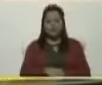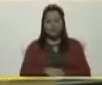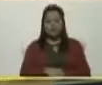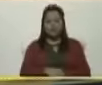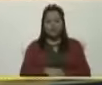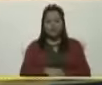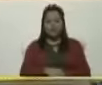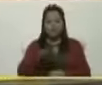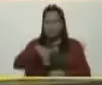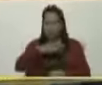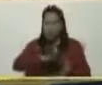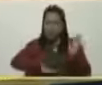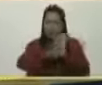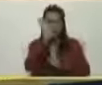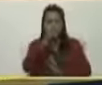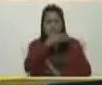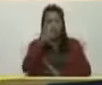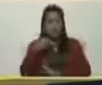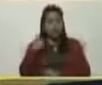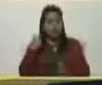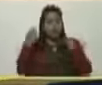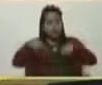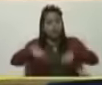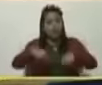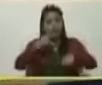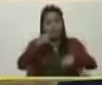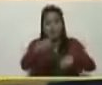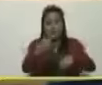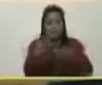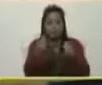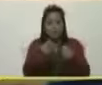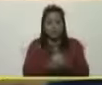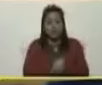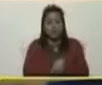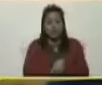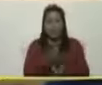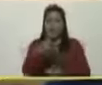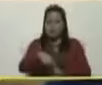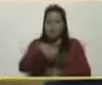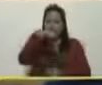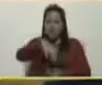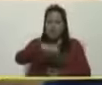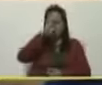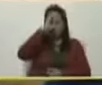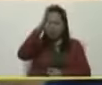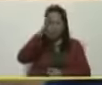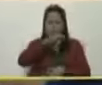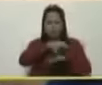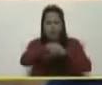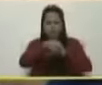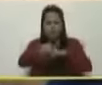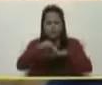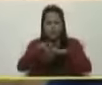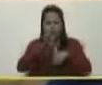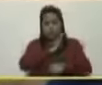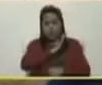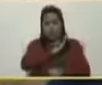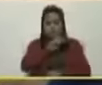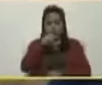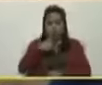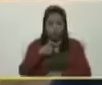adelante. Y como yo lo he dicho, en el estado Barinas y en el municipio Obispo, donde